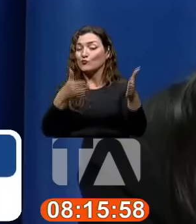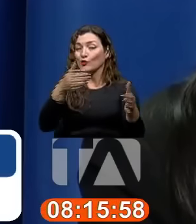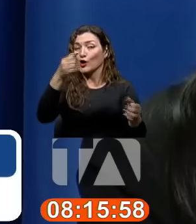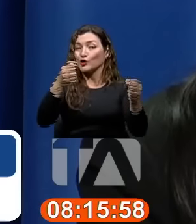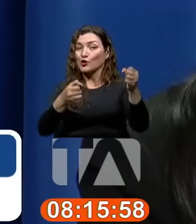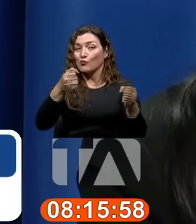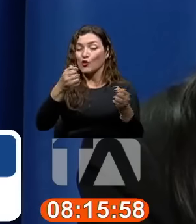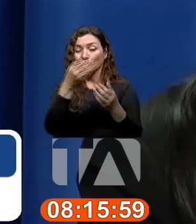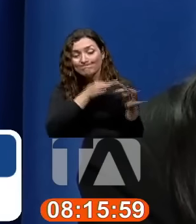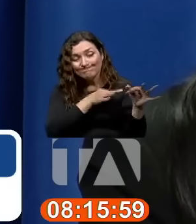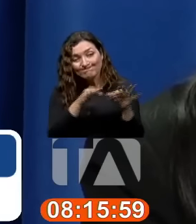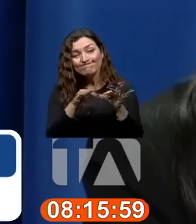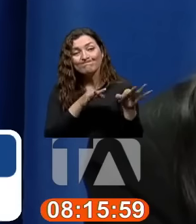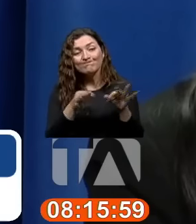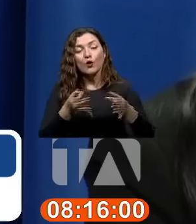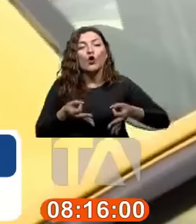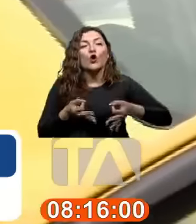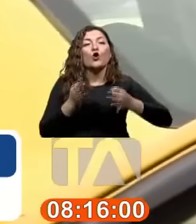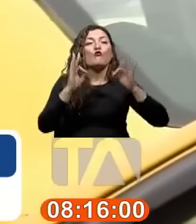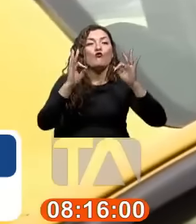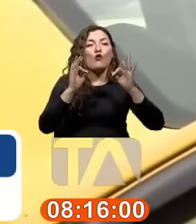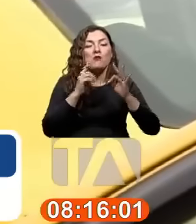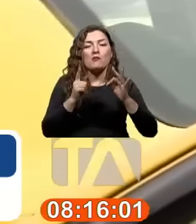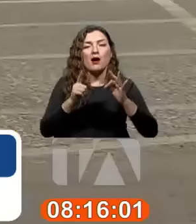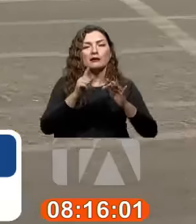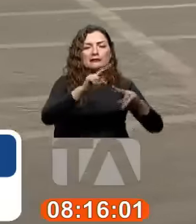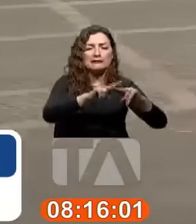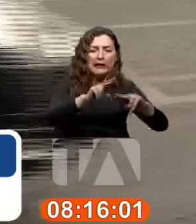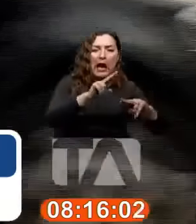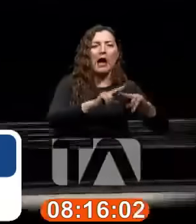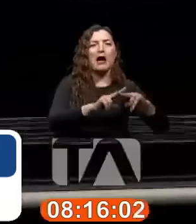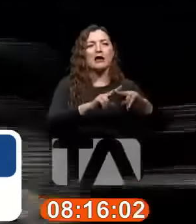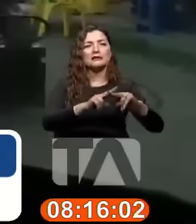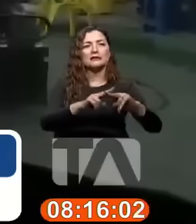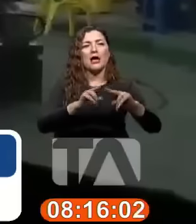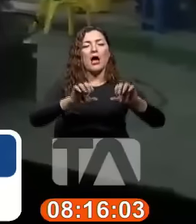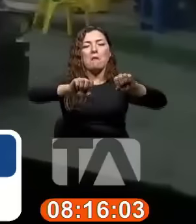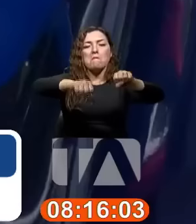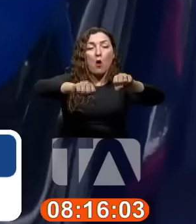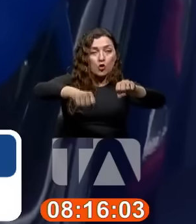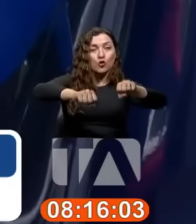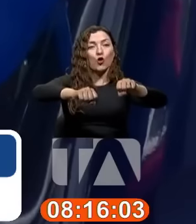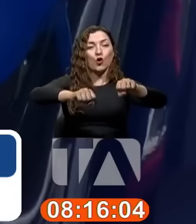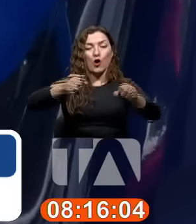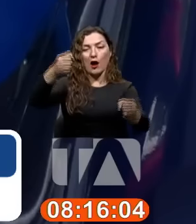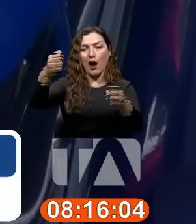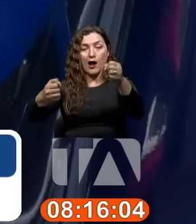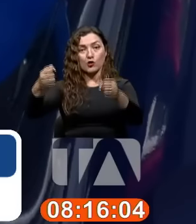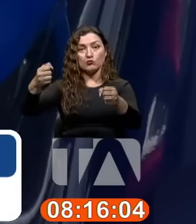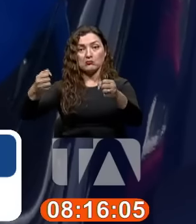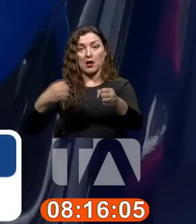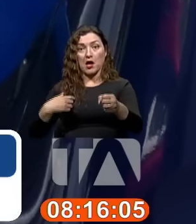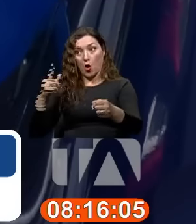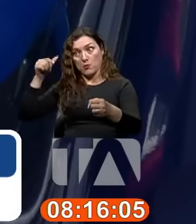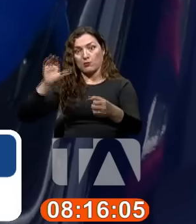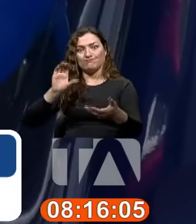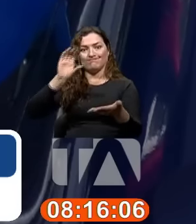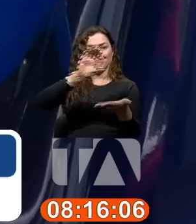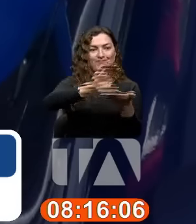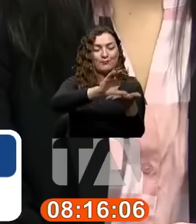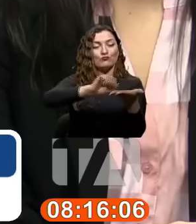la medida se ha definido un mecanismo de compensación para taxis, tricimotos y camionetas, con el fin de garantizar que las tarifas al usuario no